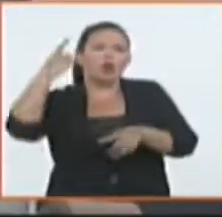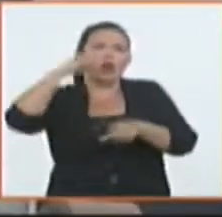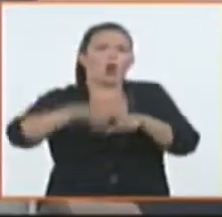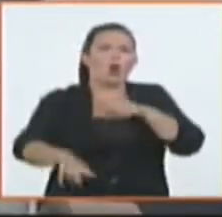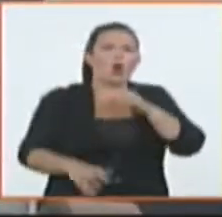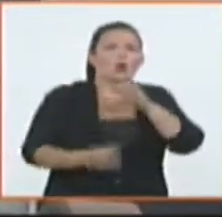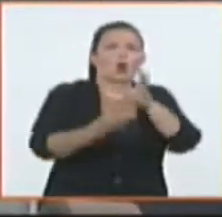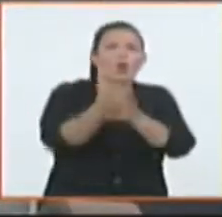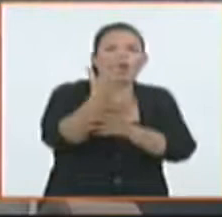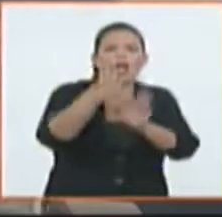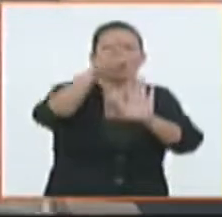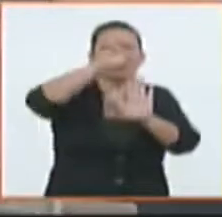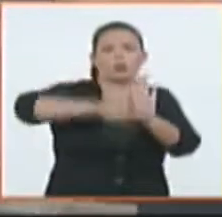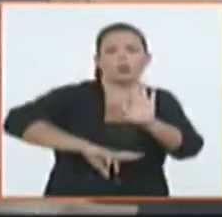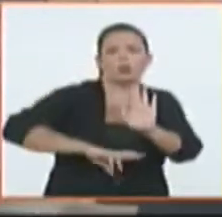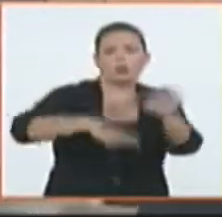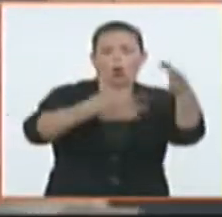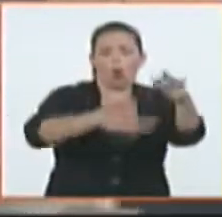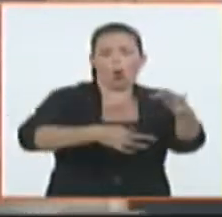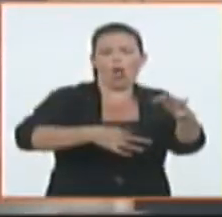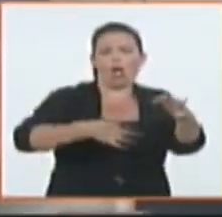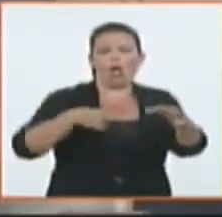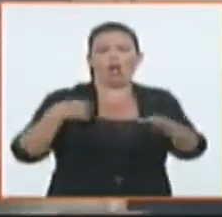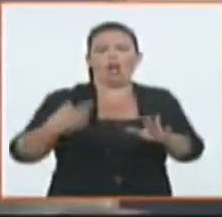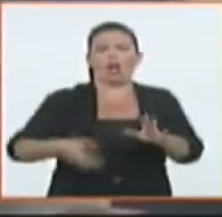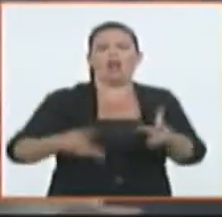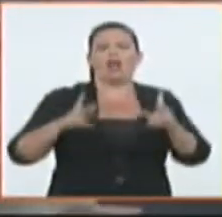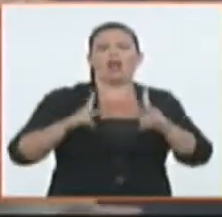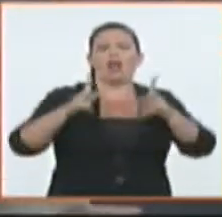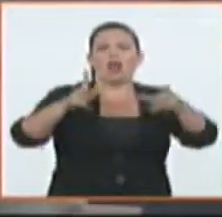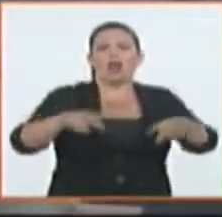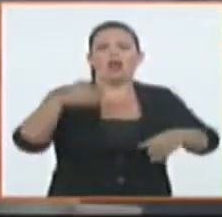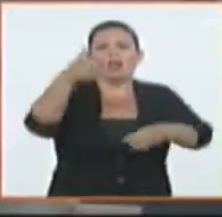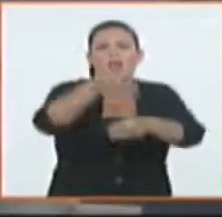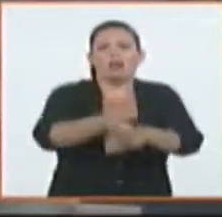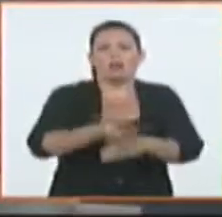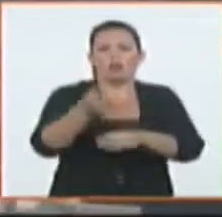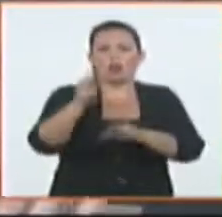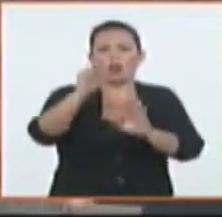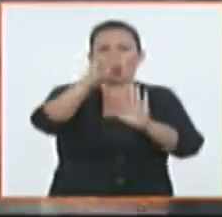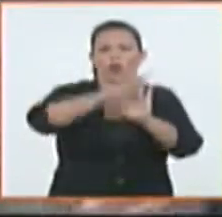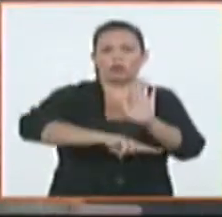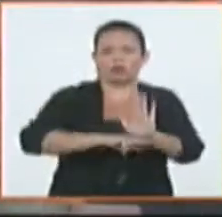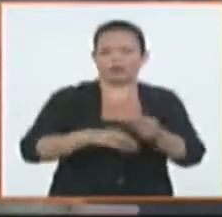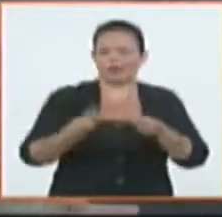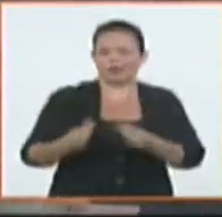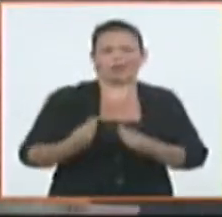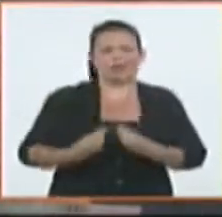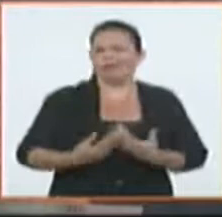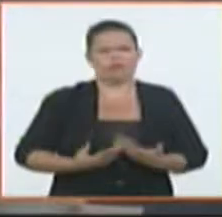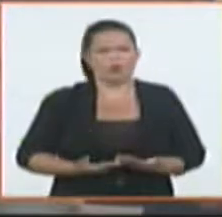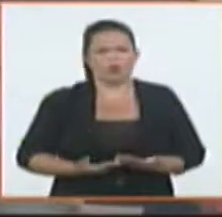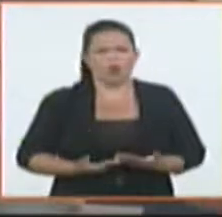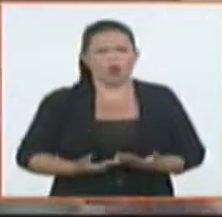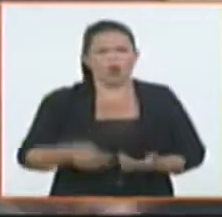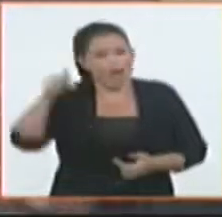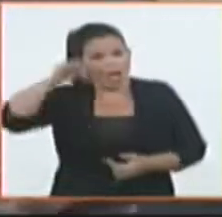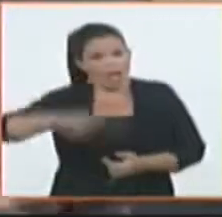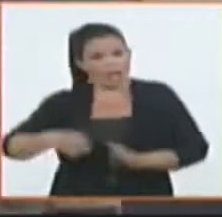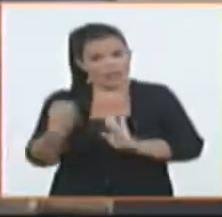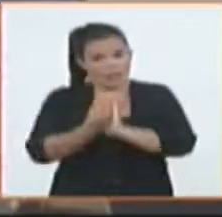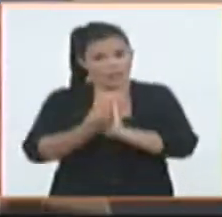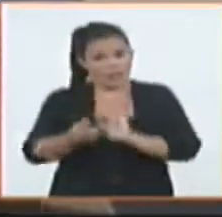subordinadas una parte de esa norma. No, la norma se aplica y las OCDE y las empresas la tienen que aplicar como la aprobó el